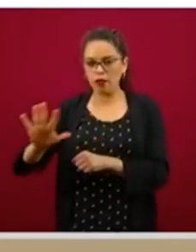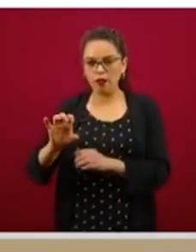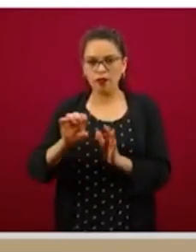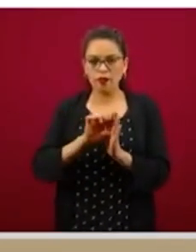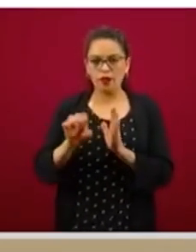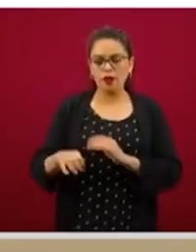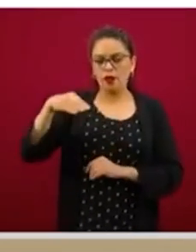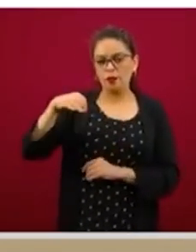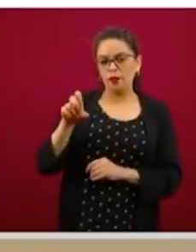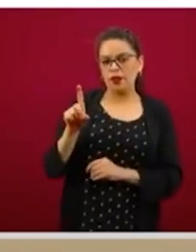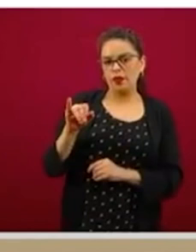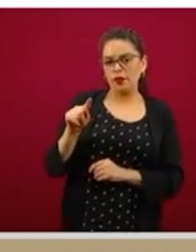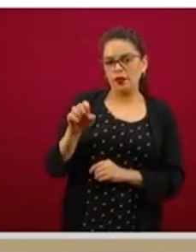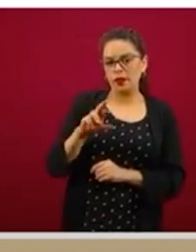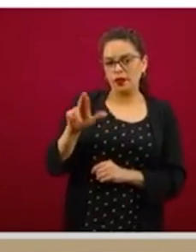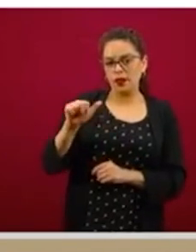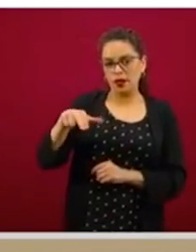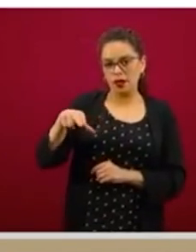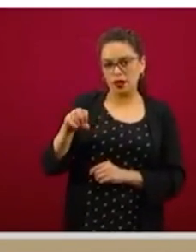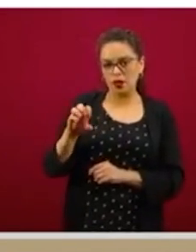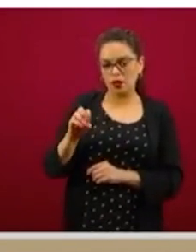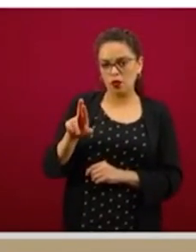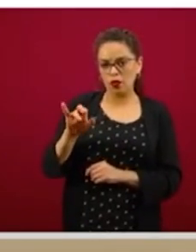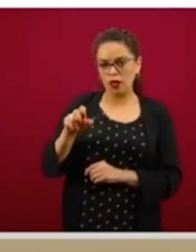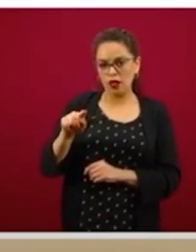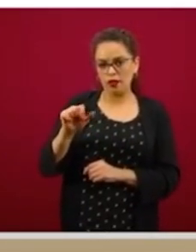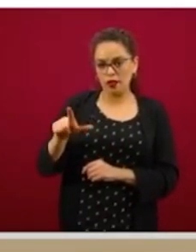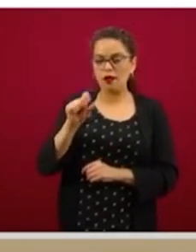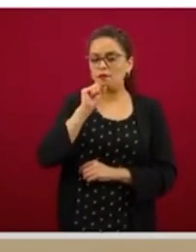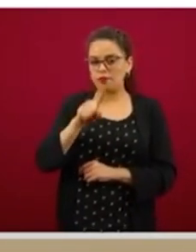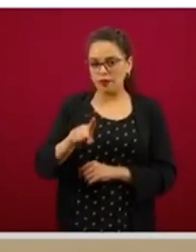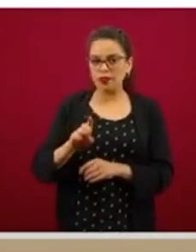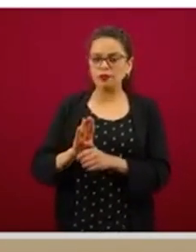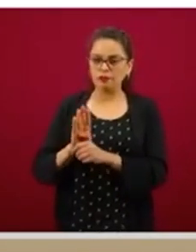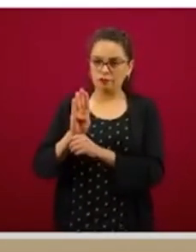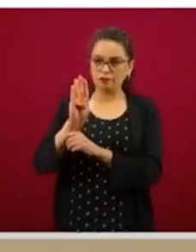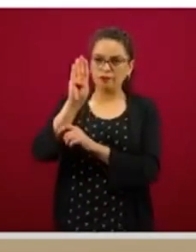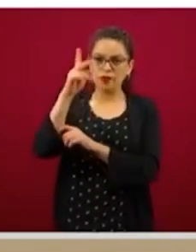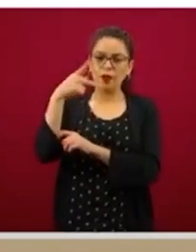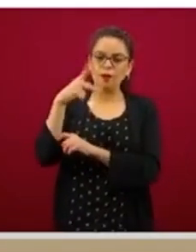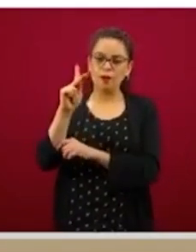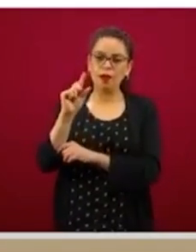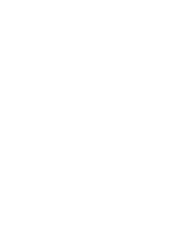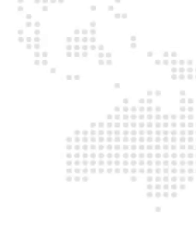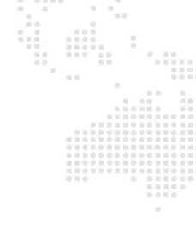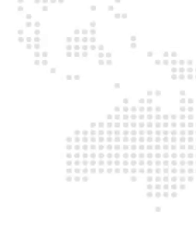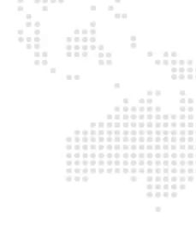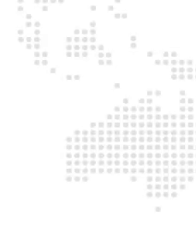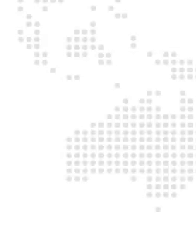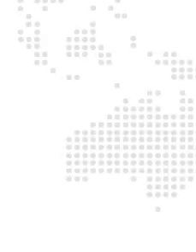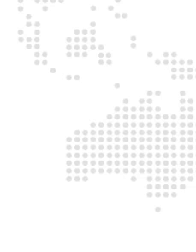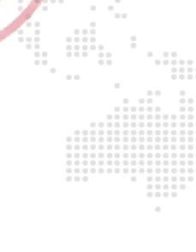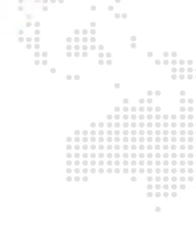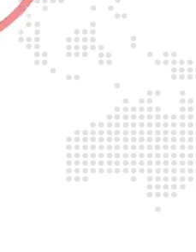oriental en también una fase decreciente pero en menor proporción la siguiente